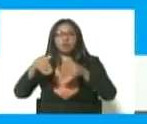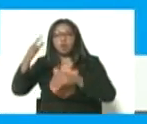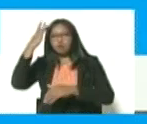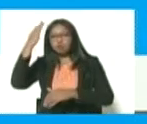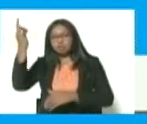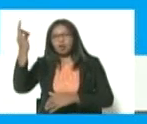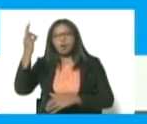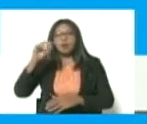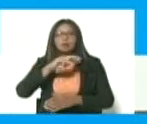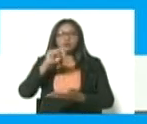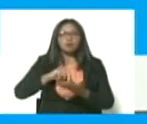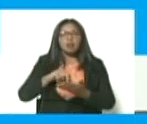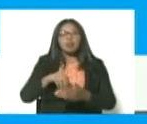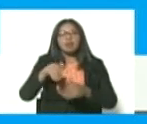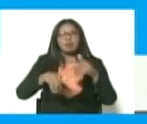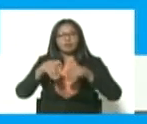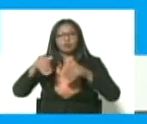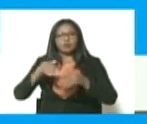Nacional Electoral.